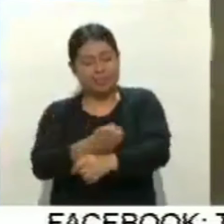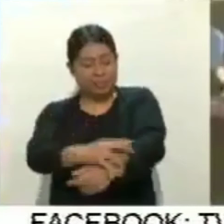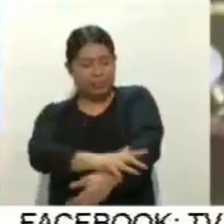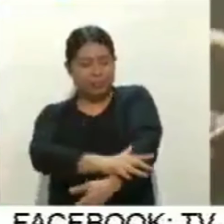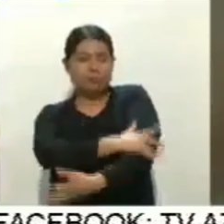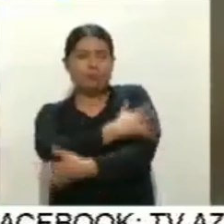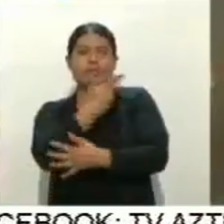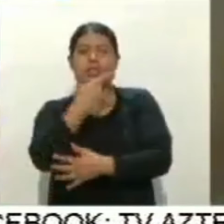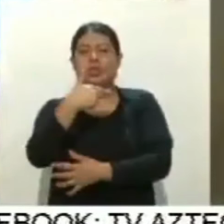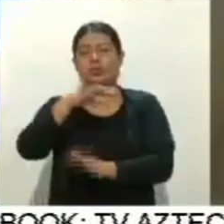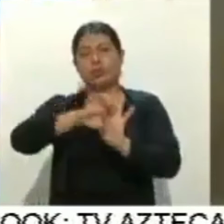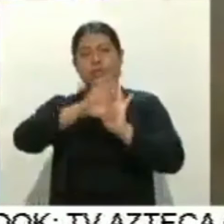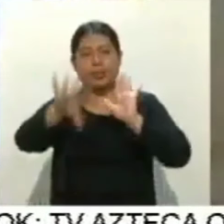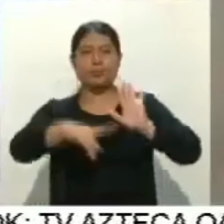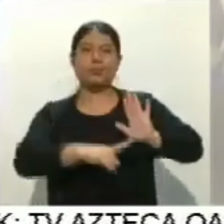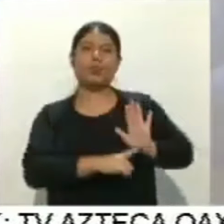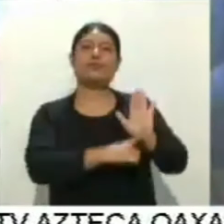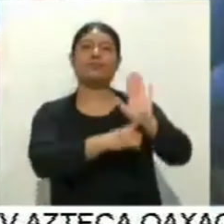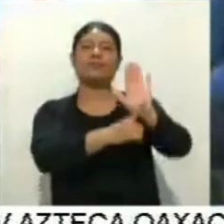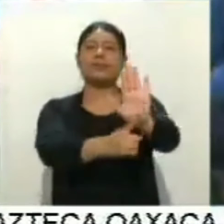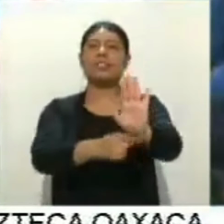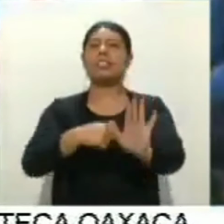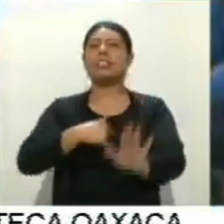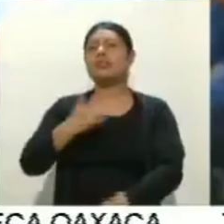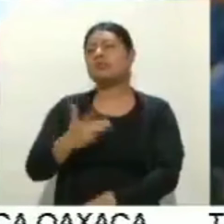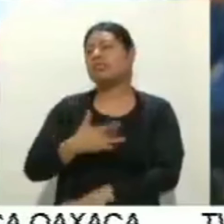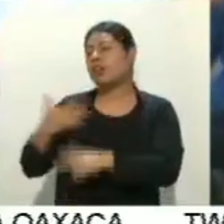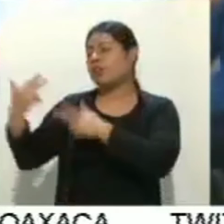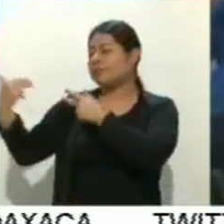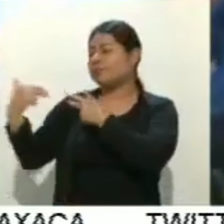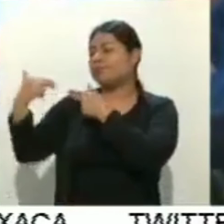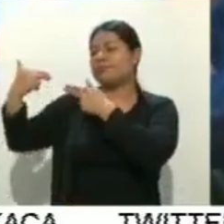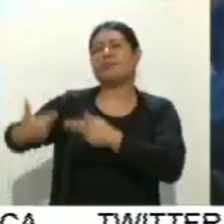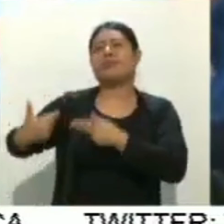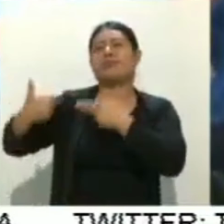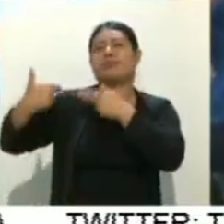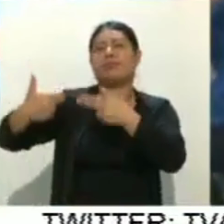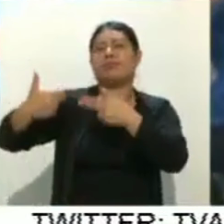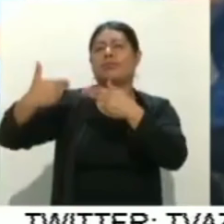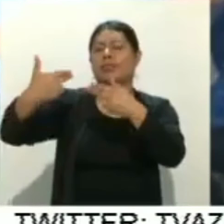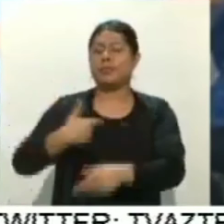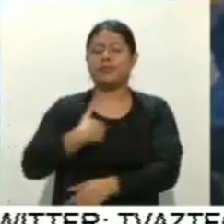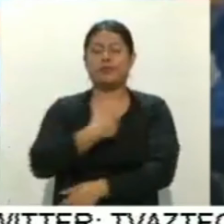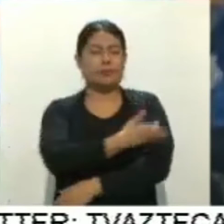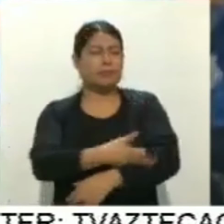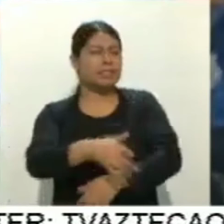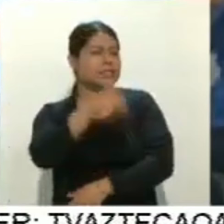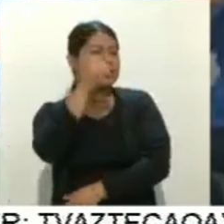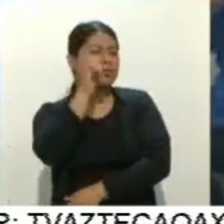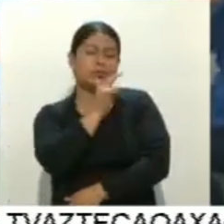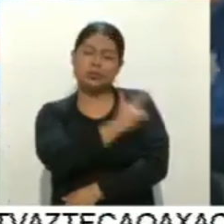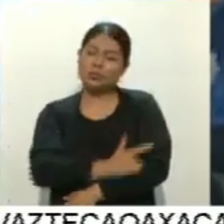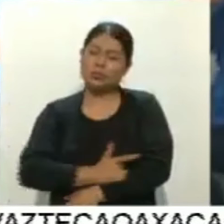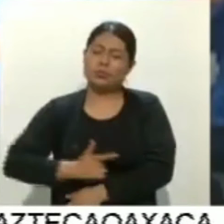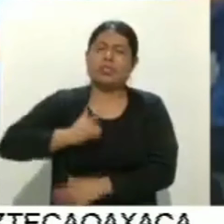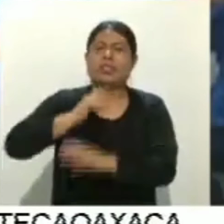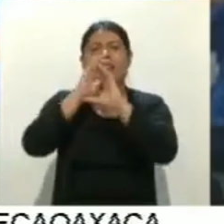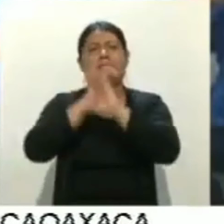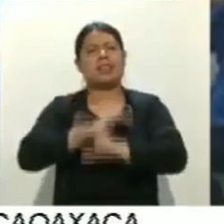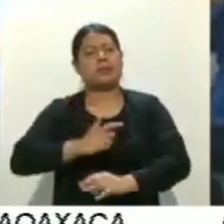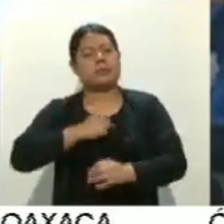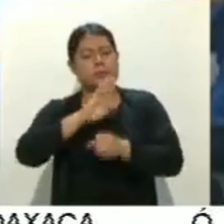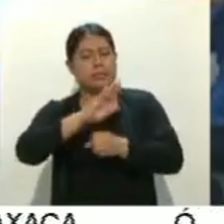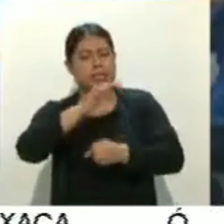Hugo es un ejemplo de ello. Yo creo que por herencia, ¿no? Mi familia siempre le ha gustado cantar. Mis abuelos, mi